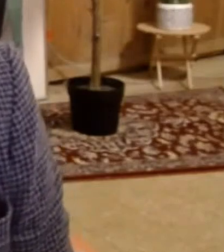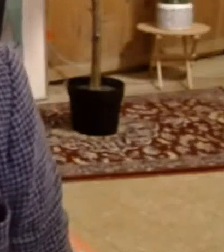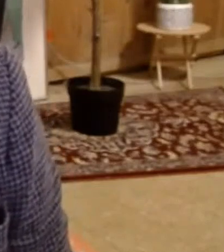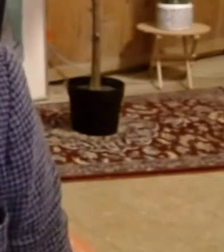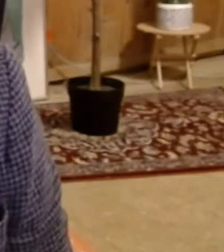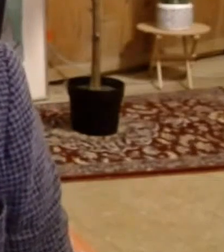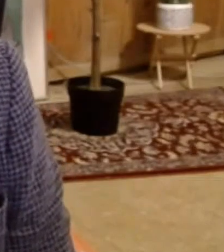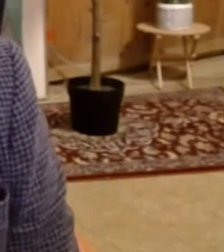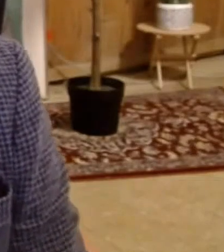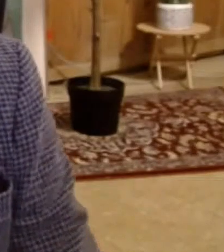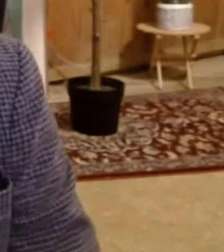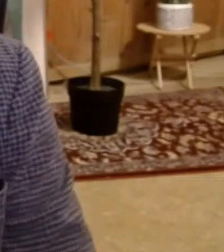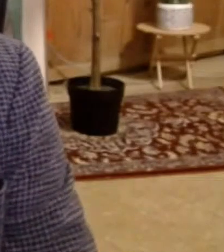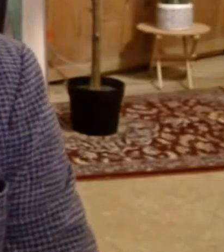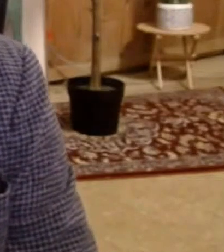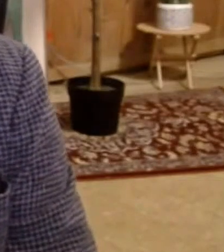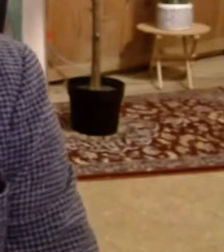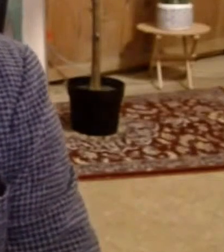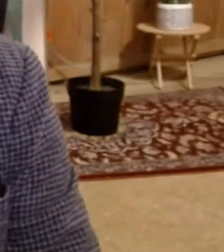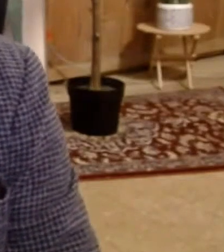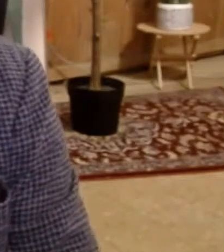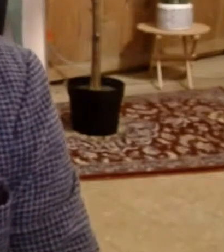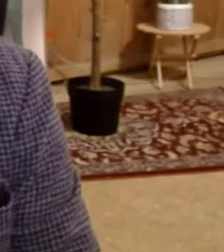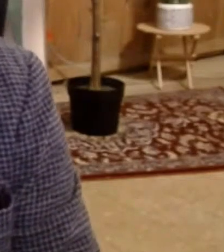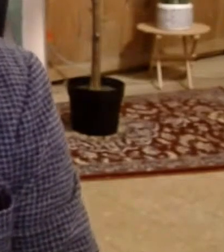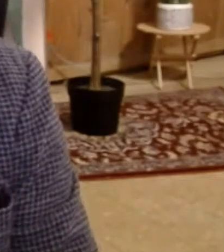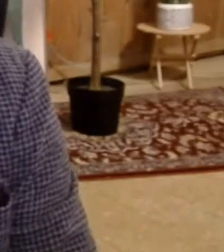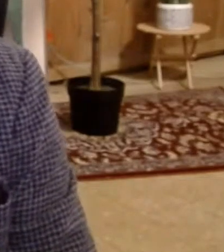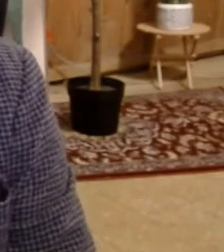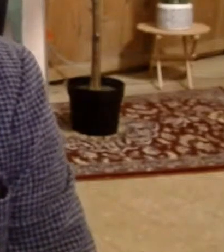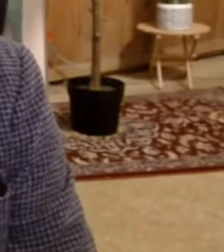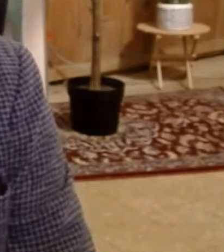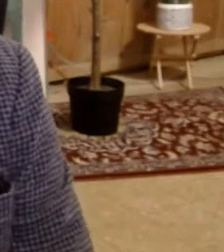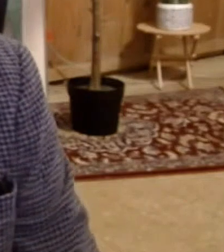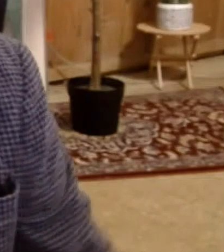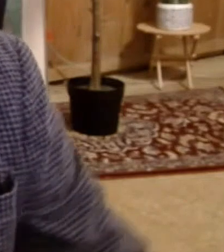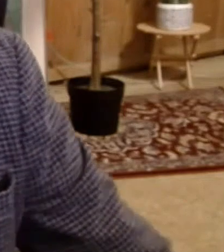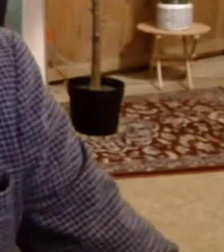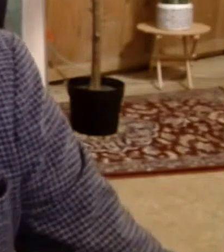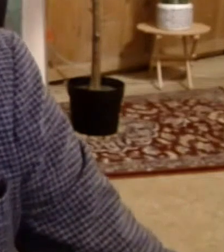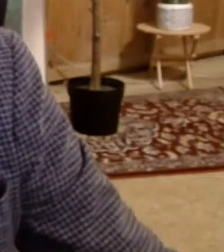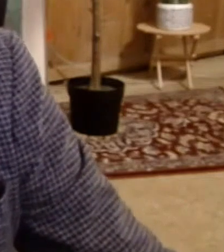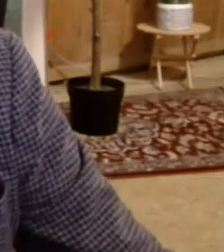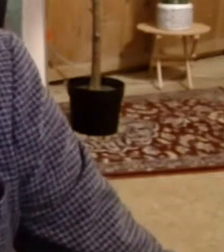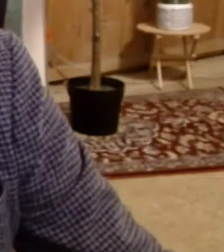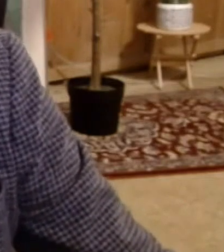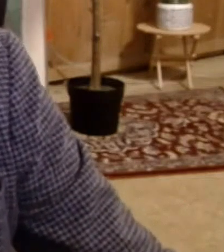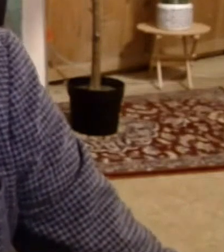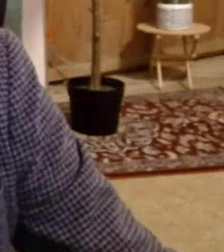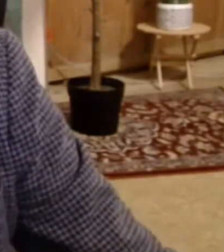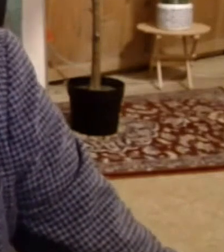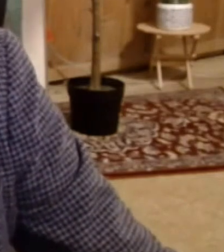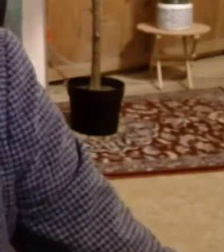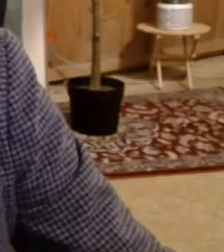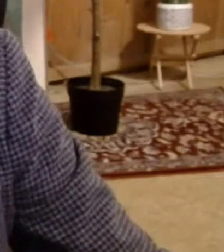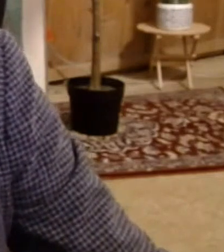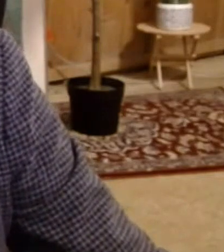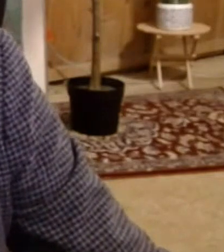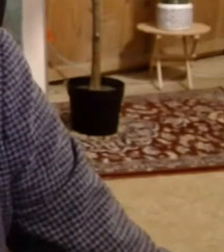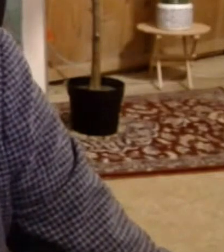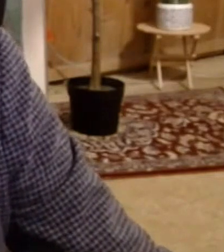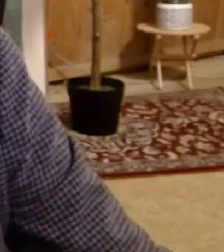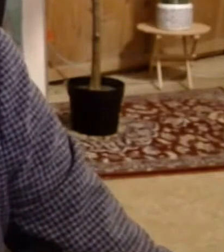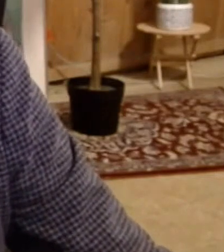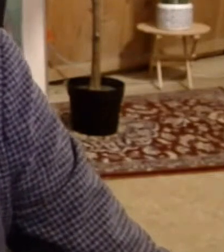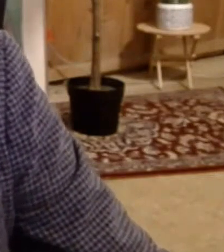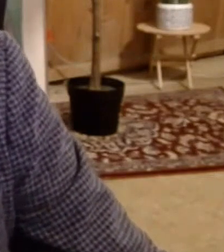no fue un hackeo, sino una extracción ilegal de los datos de muchos de